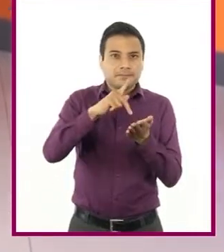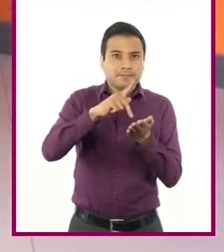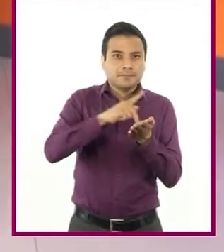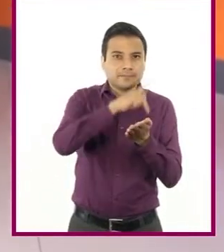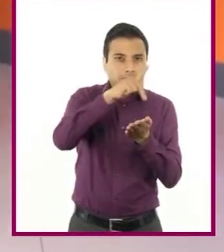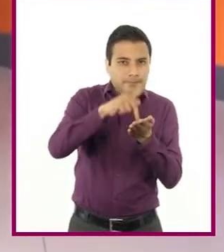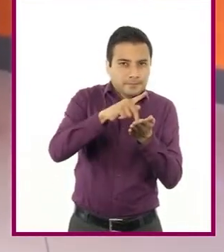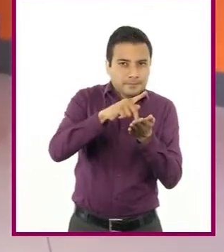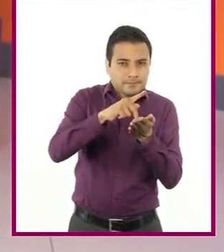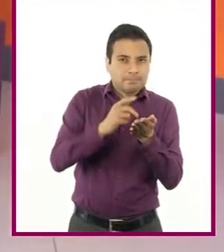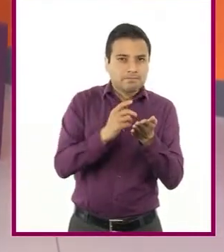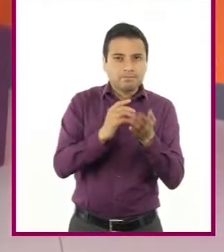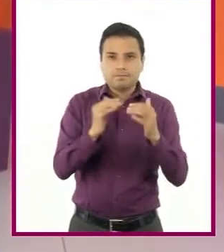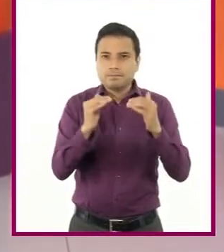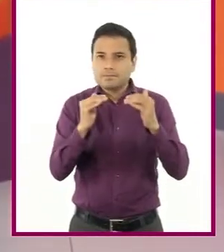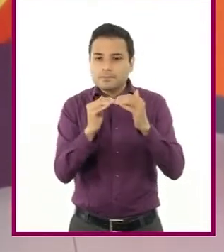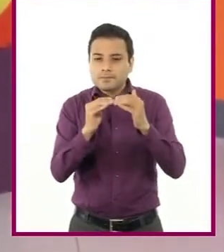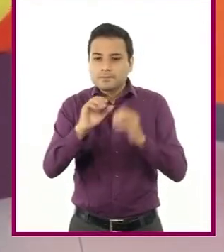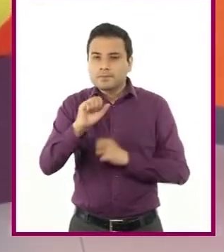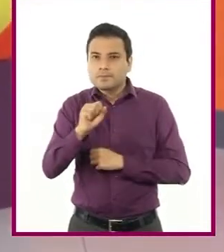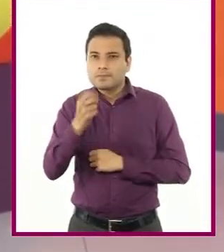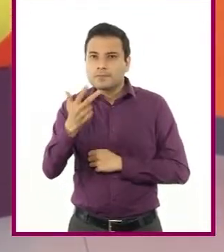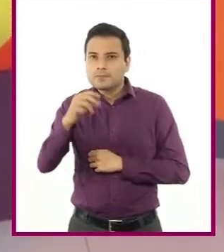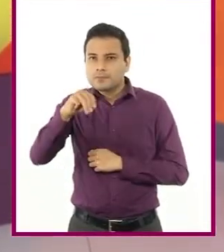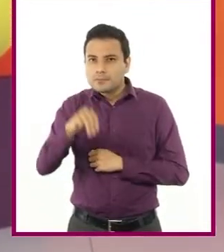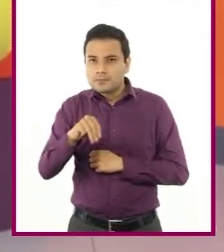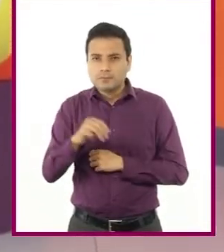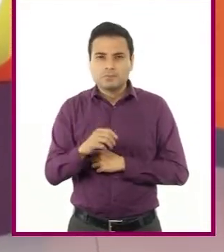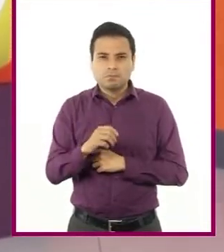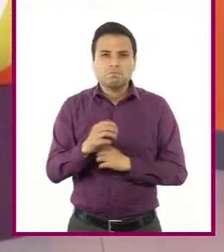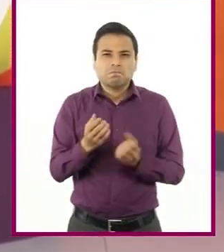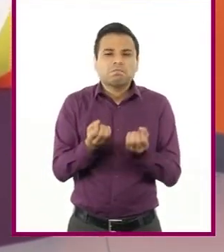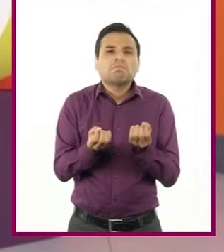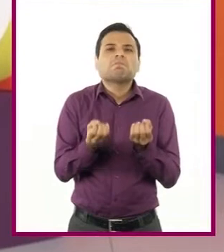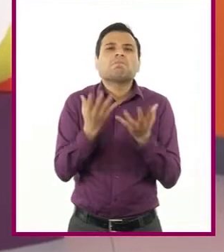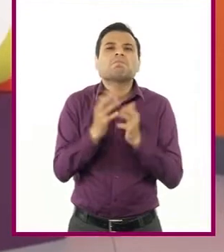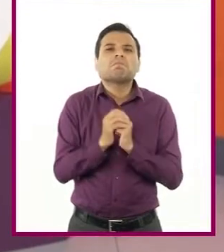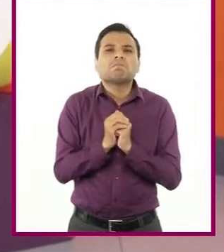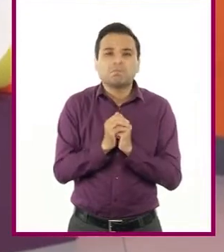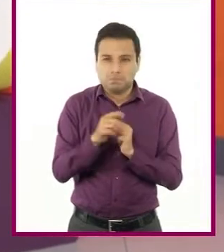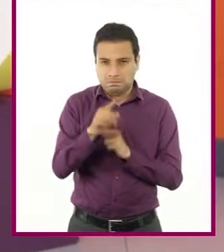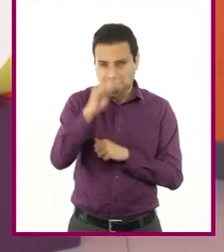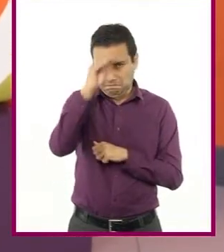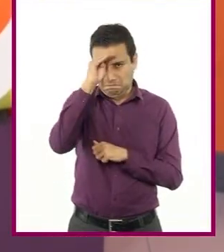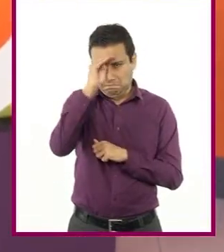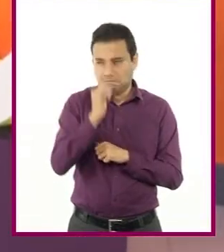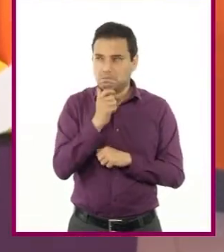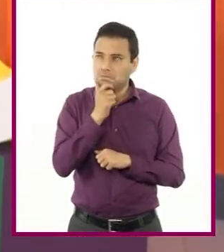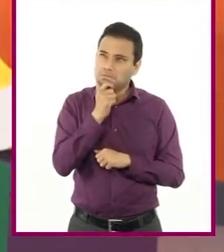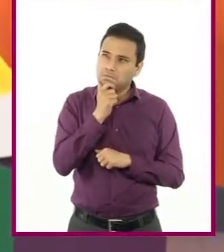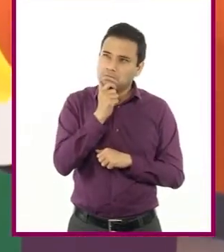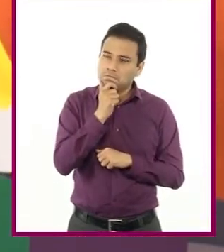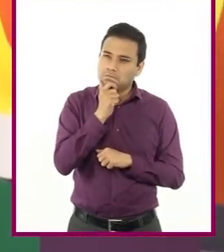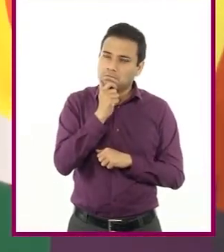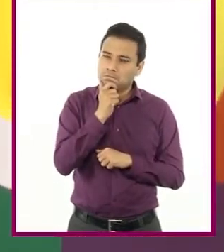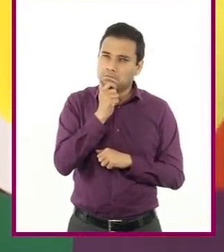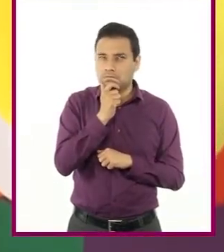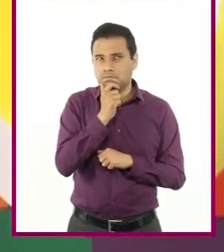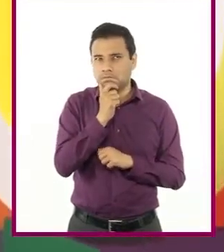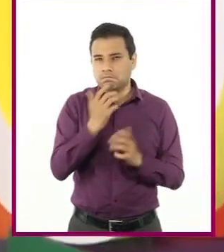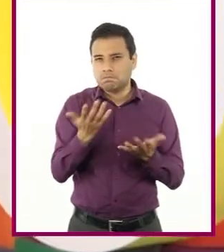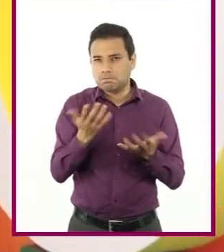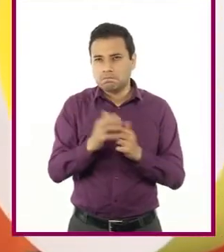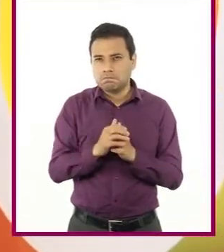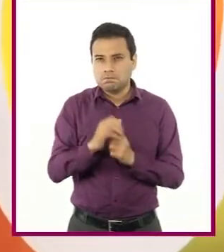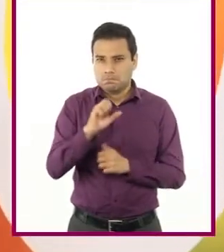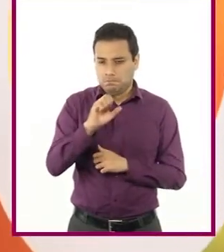a 68,000 millas. Anoten su estimación en sus cuadernos. También respondan, ¿piensan que son más o que son